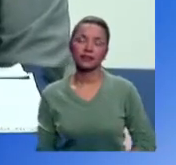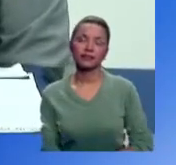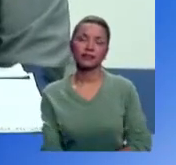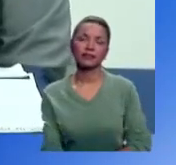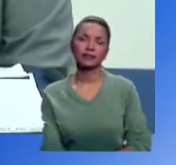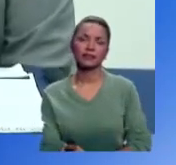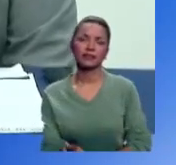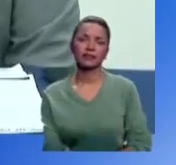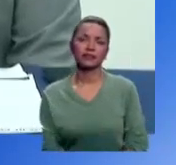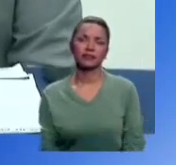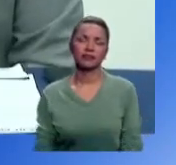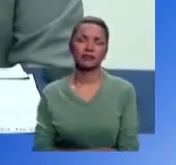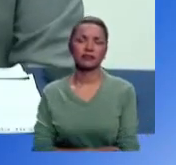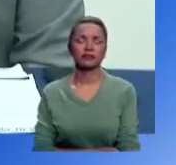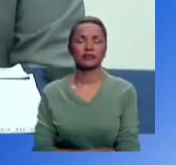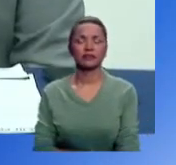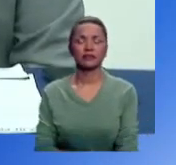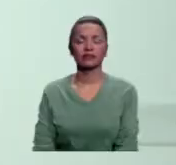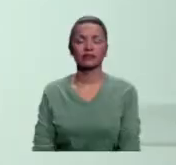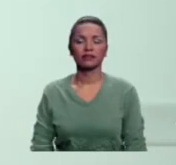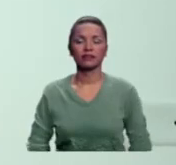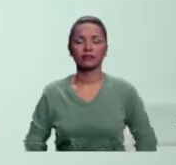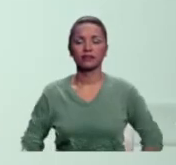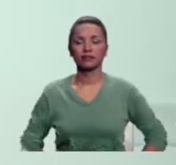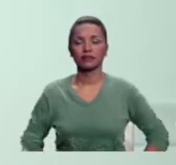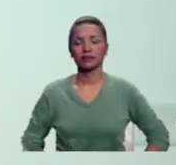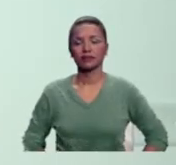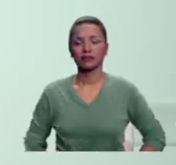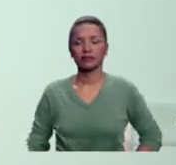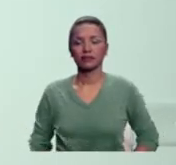año 2022. ¿La edad de que oscilan los menores?